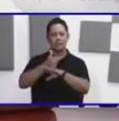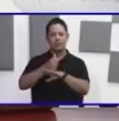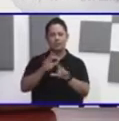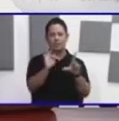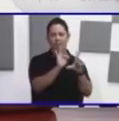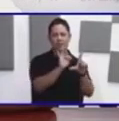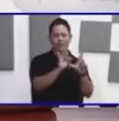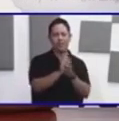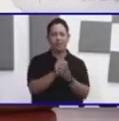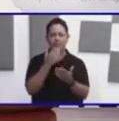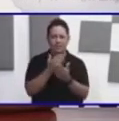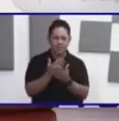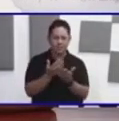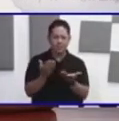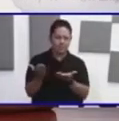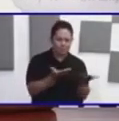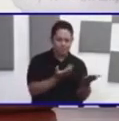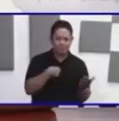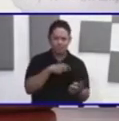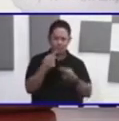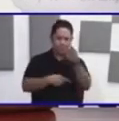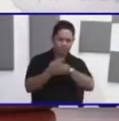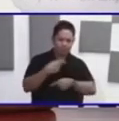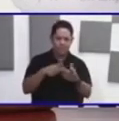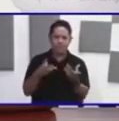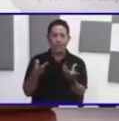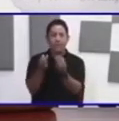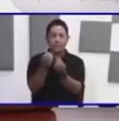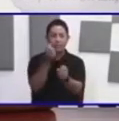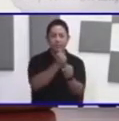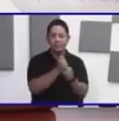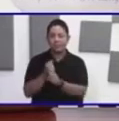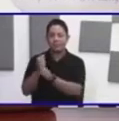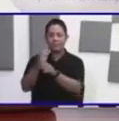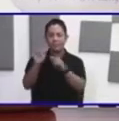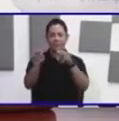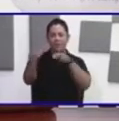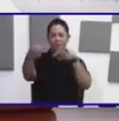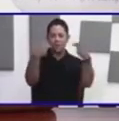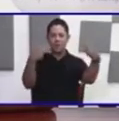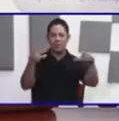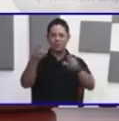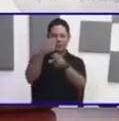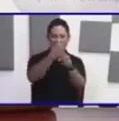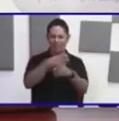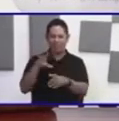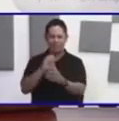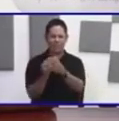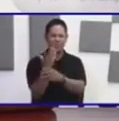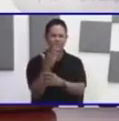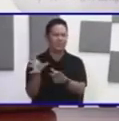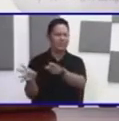a través de Teleislas y a todo su equipo de producción, camarógrafos y demás. Muchísimas gracias por permitirle al pueblo de San